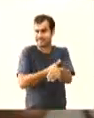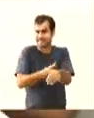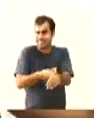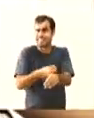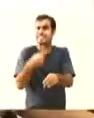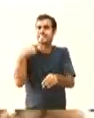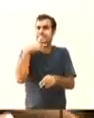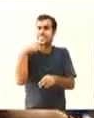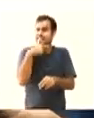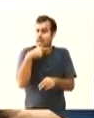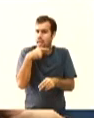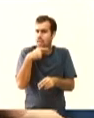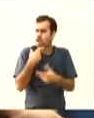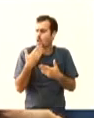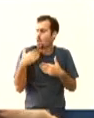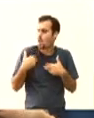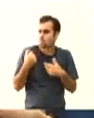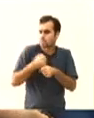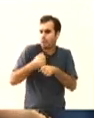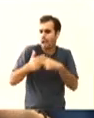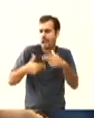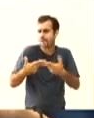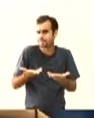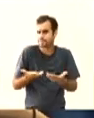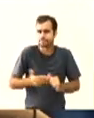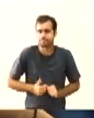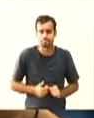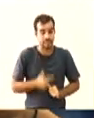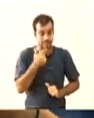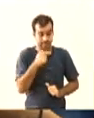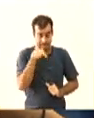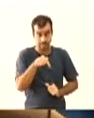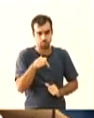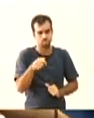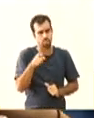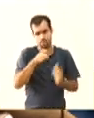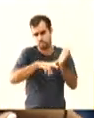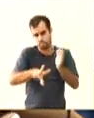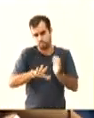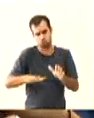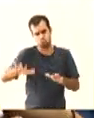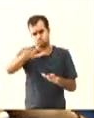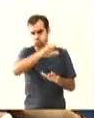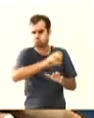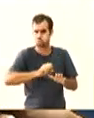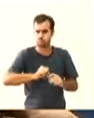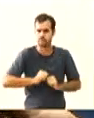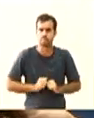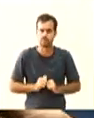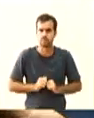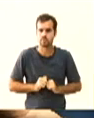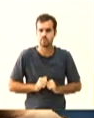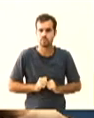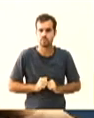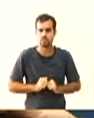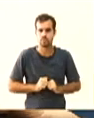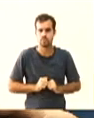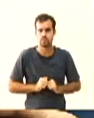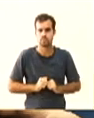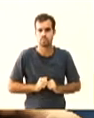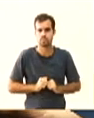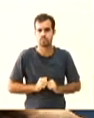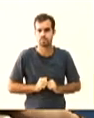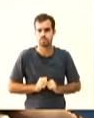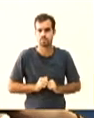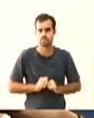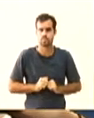ver, realmente el programa de sangre abarca toda la provincia, o sea, está bien estructurado